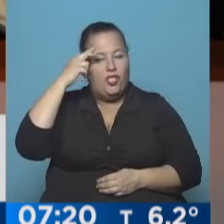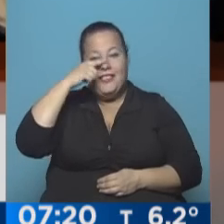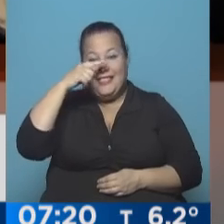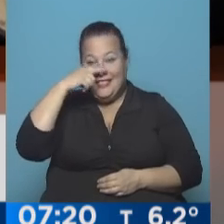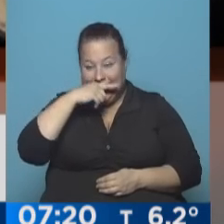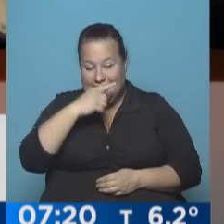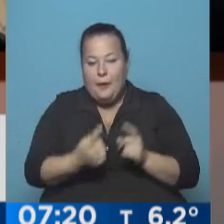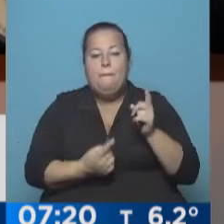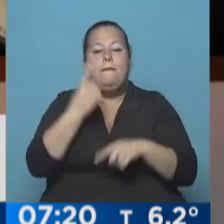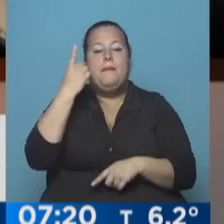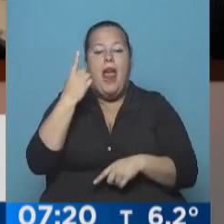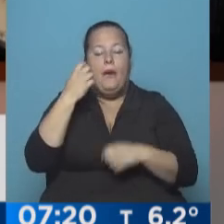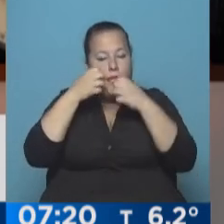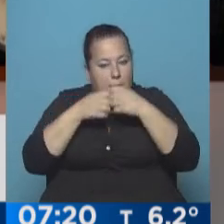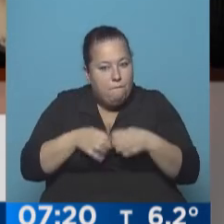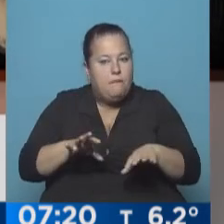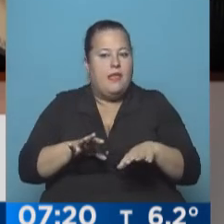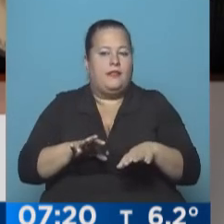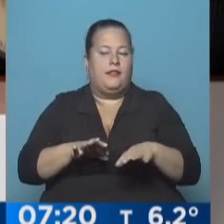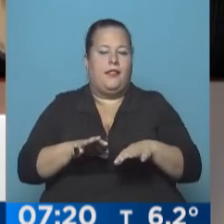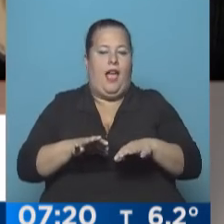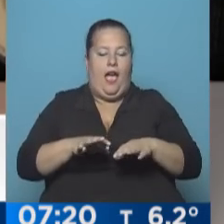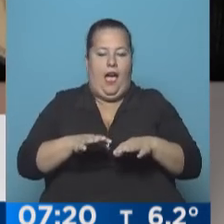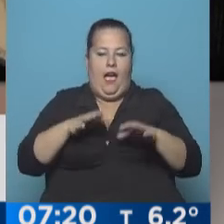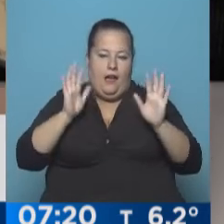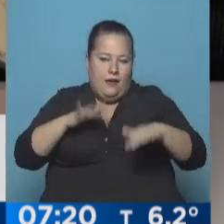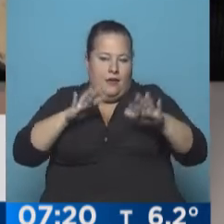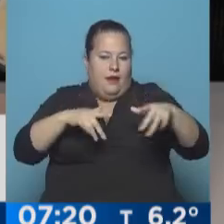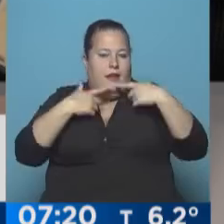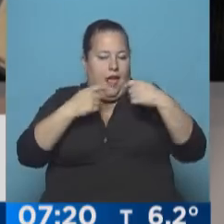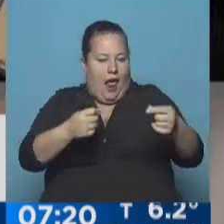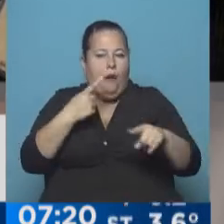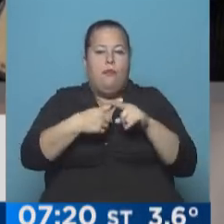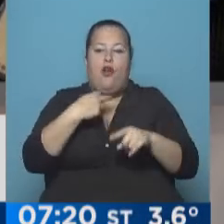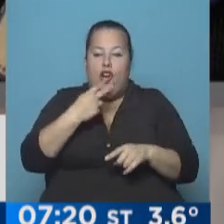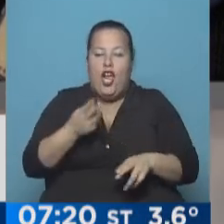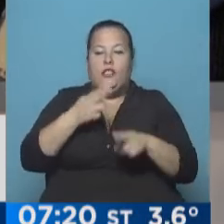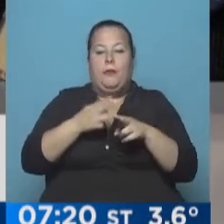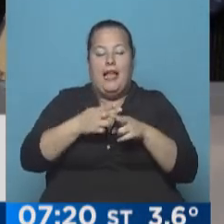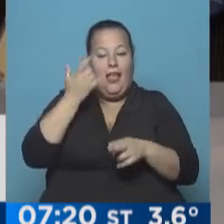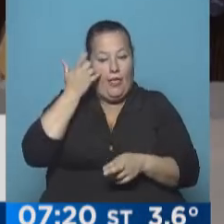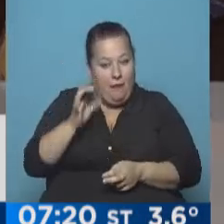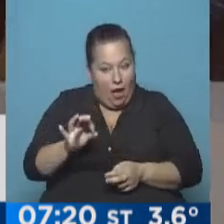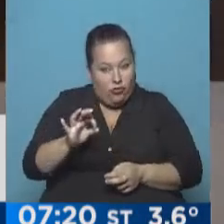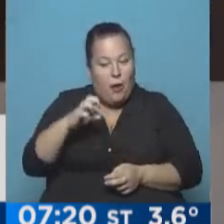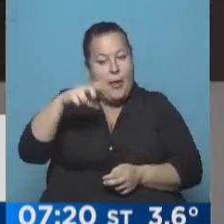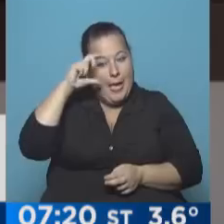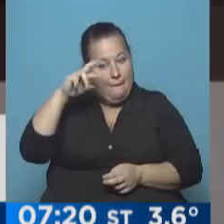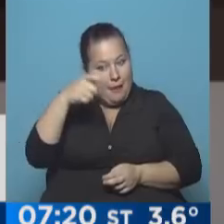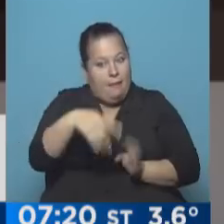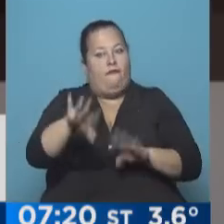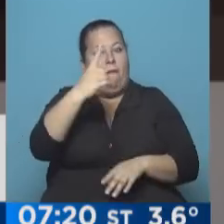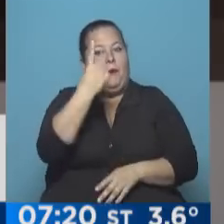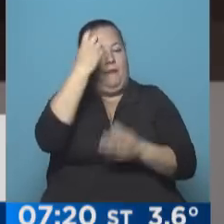1937, cuando por primera vez empezaron a llevar su reclamo por sus hijos en Plaza de Mayo, Pepa fue una de